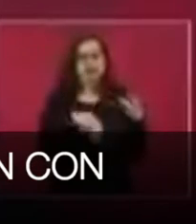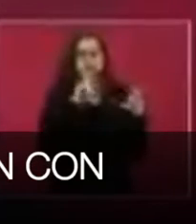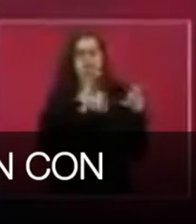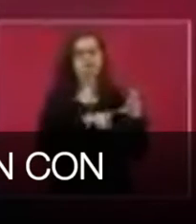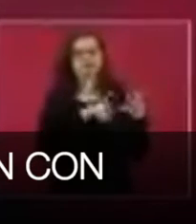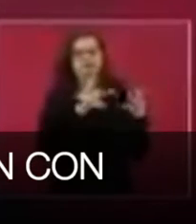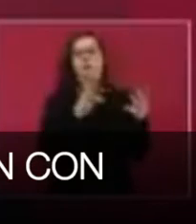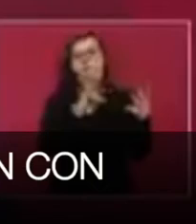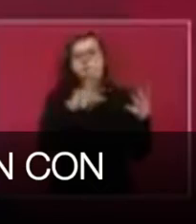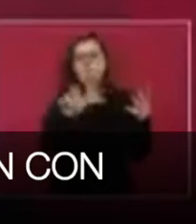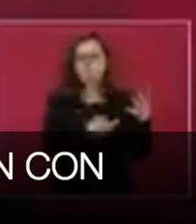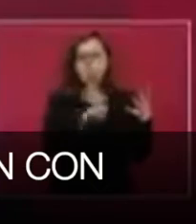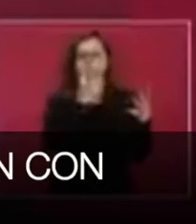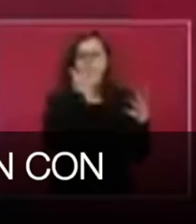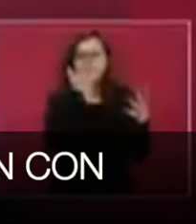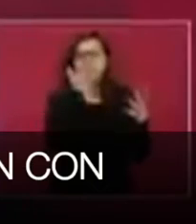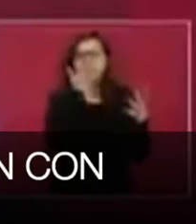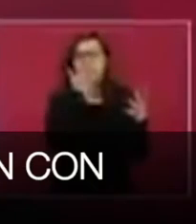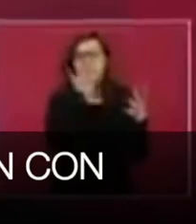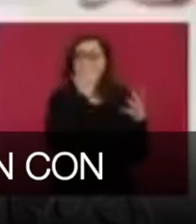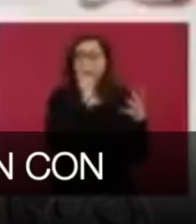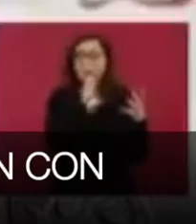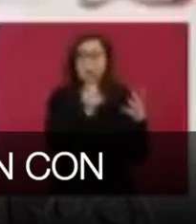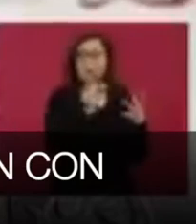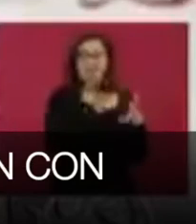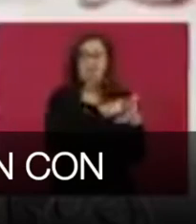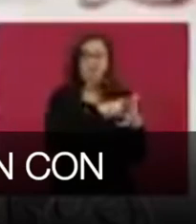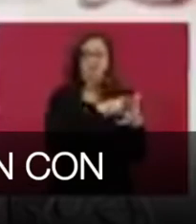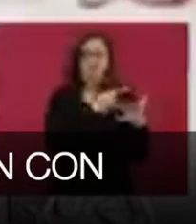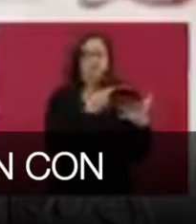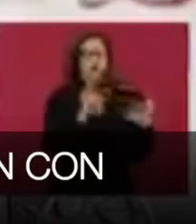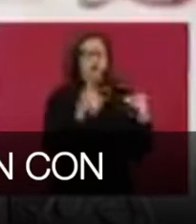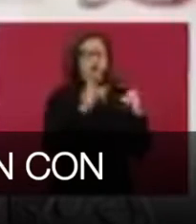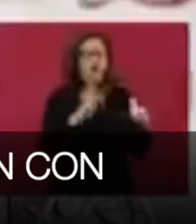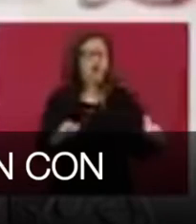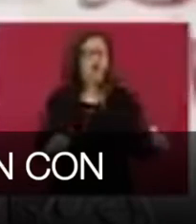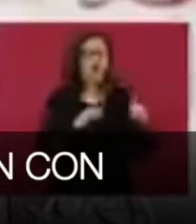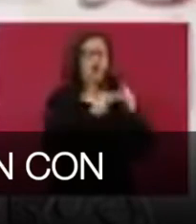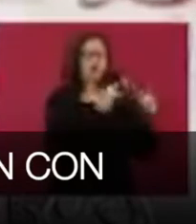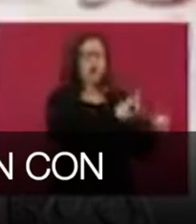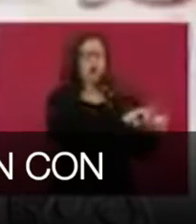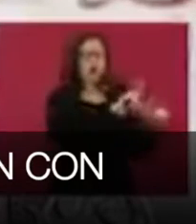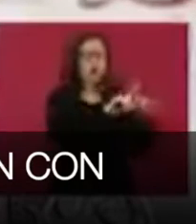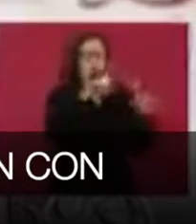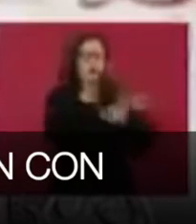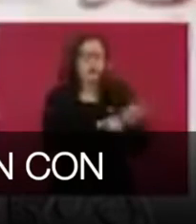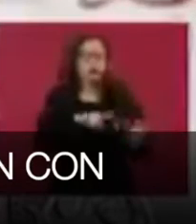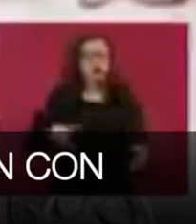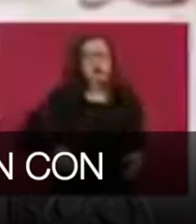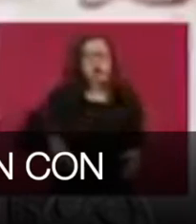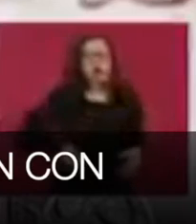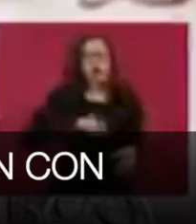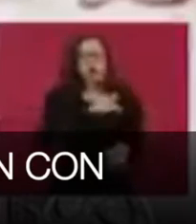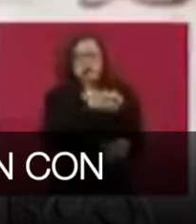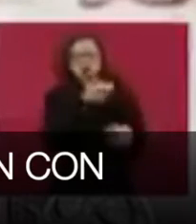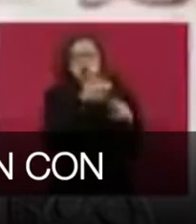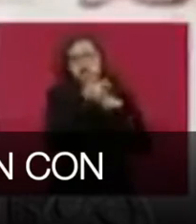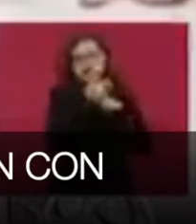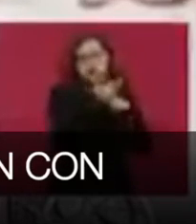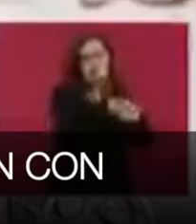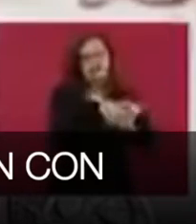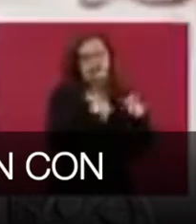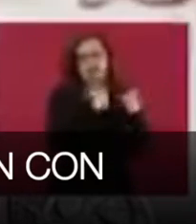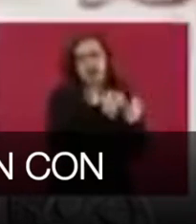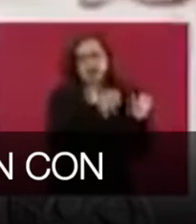sus servicios de salud, además de los institutos de seguridad social de trabajadores de los gobiernos estatales, permanecen exactamente